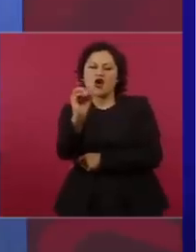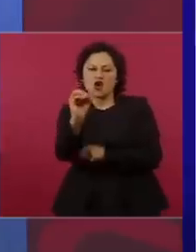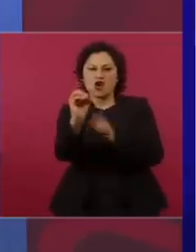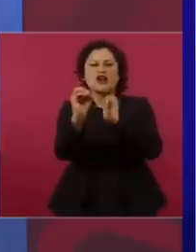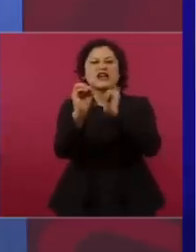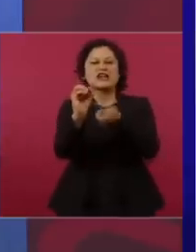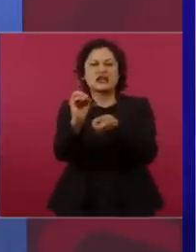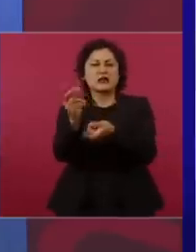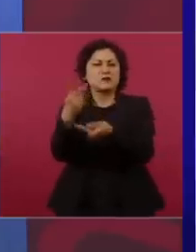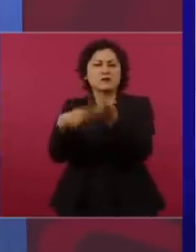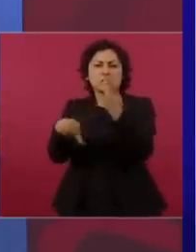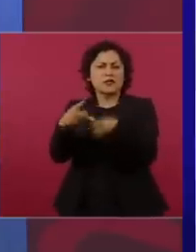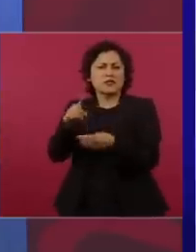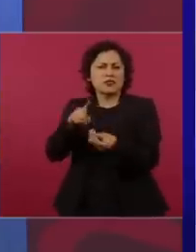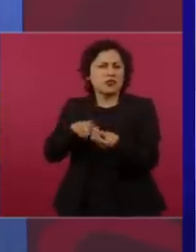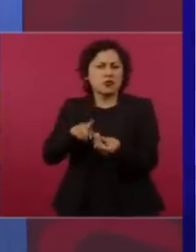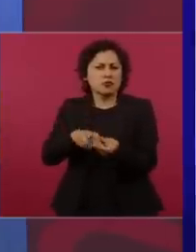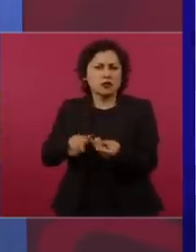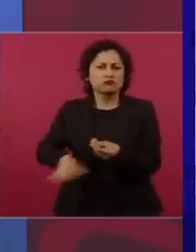de la cultura totonaca.